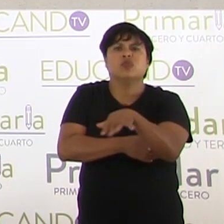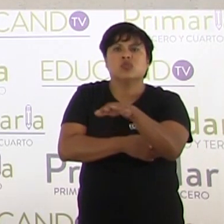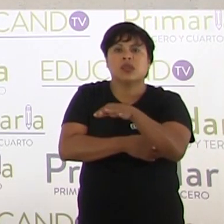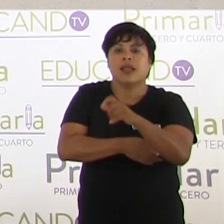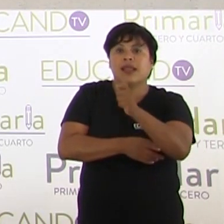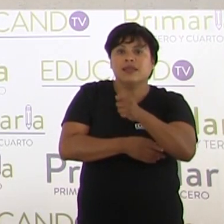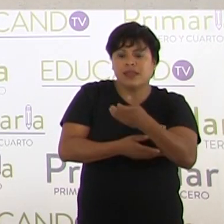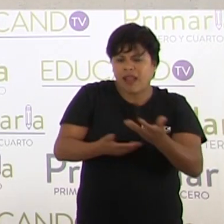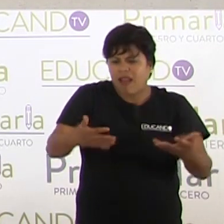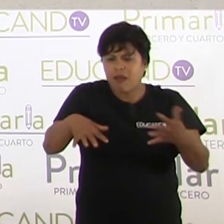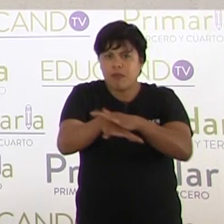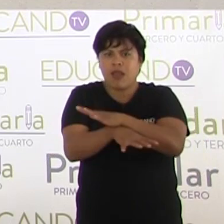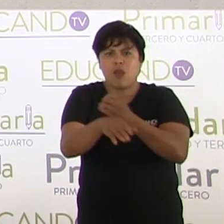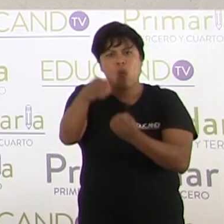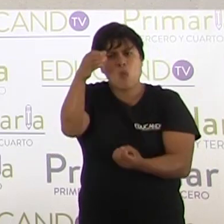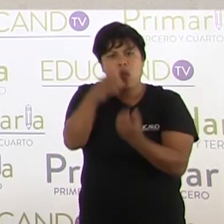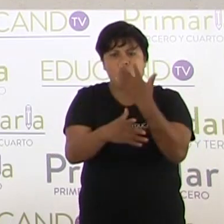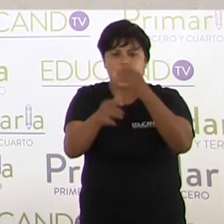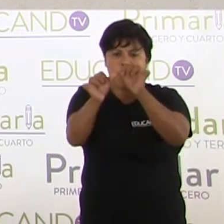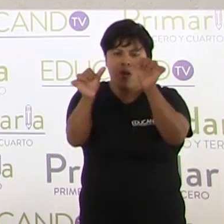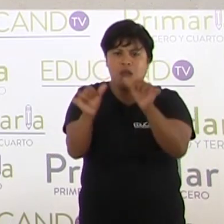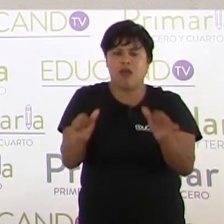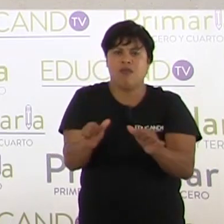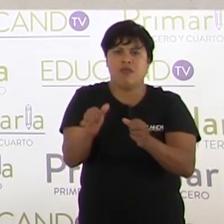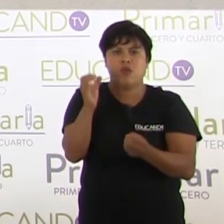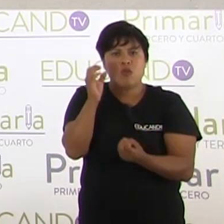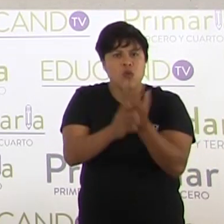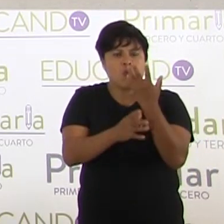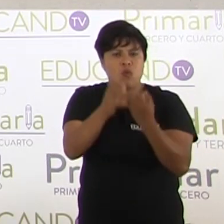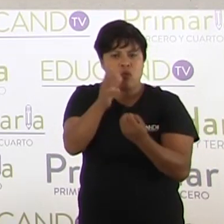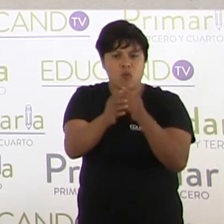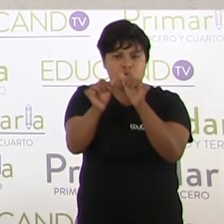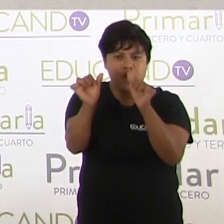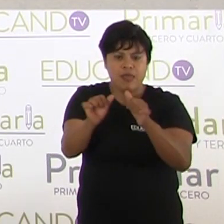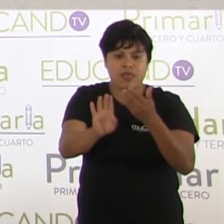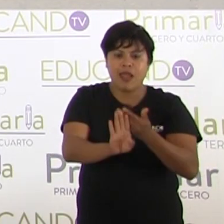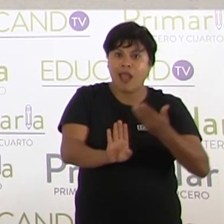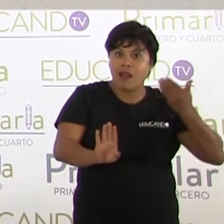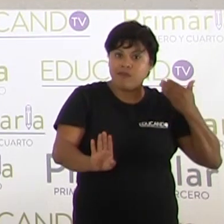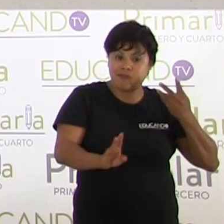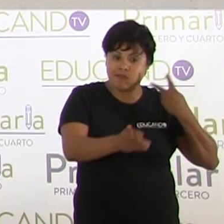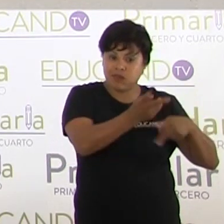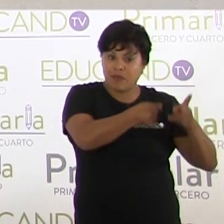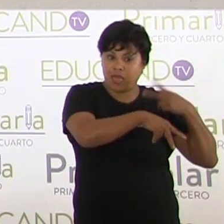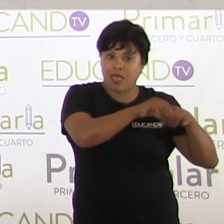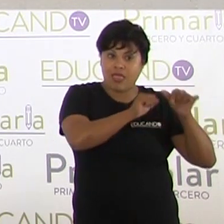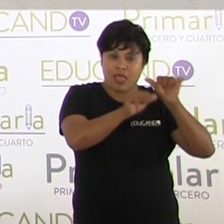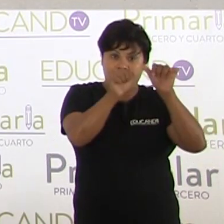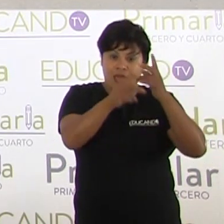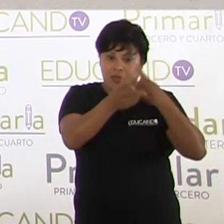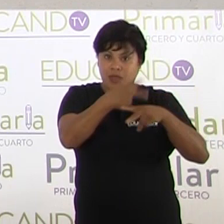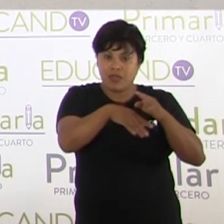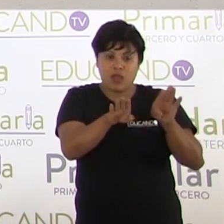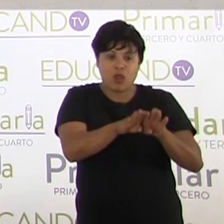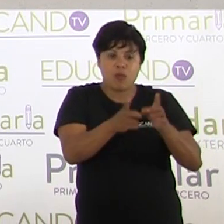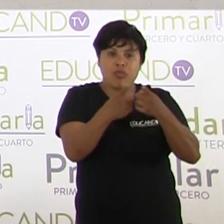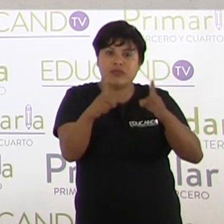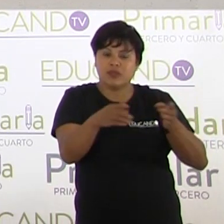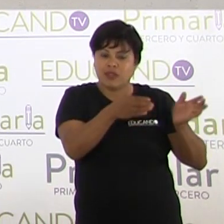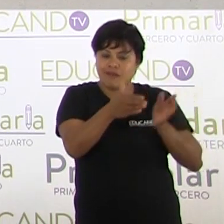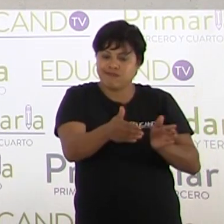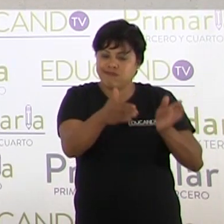renovar justamente el arte que se venía desarrollando pues en diferentes campos,